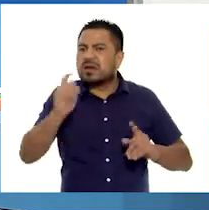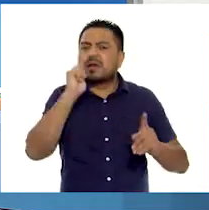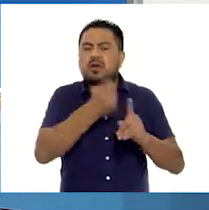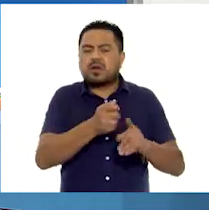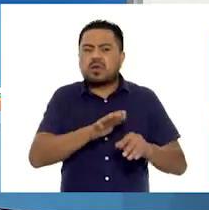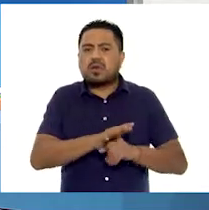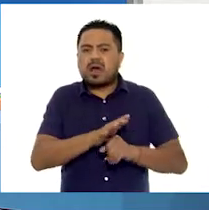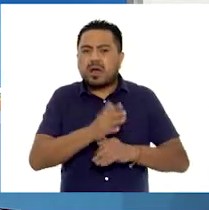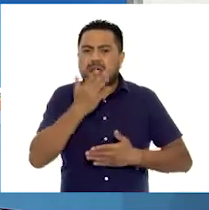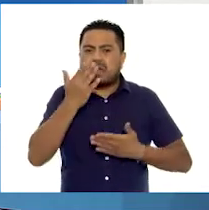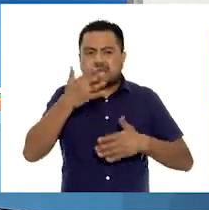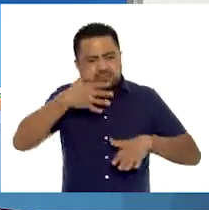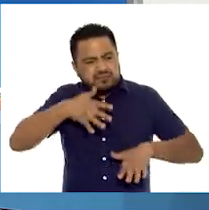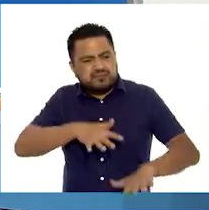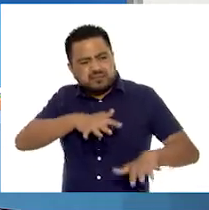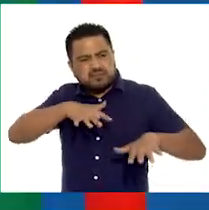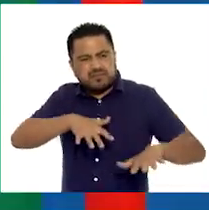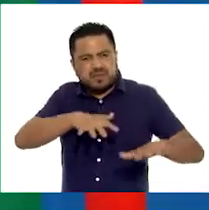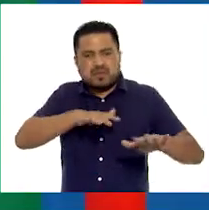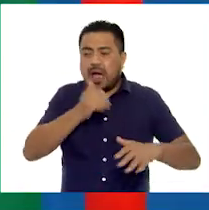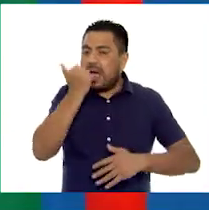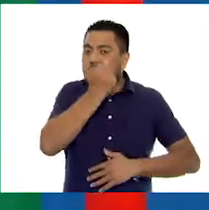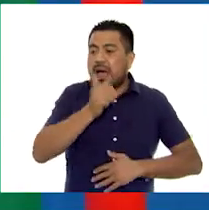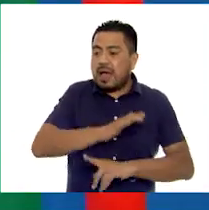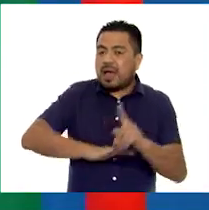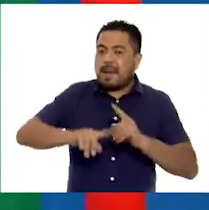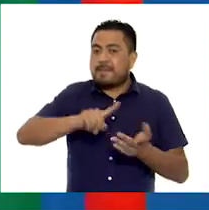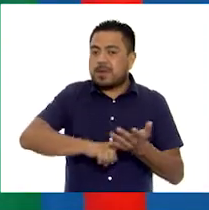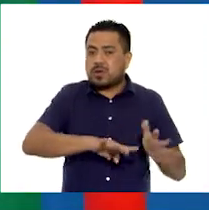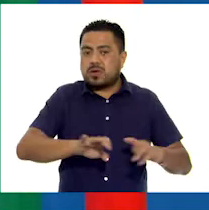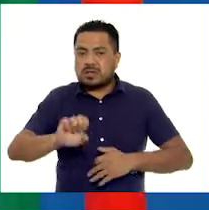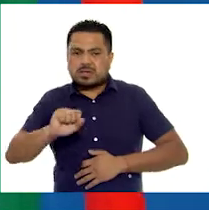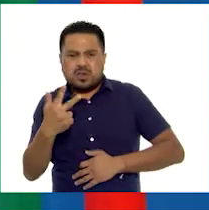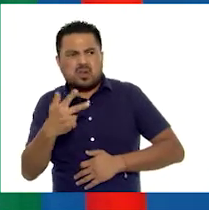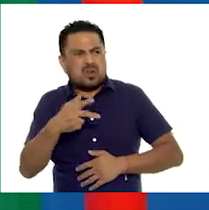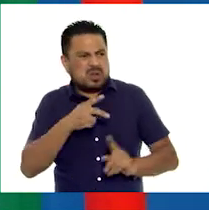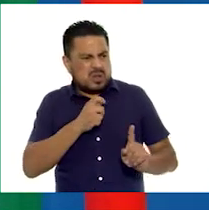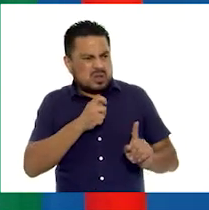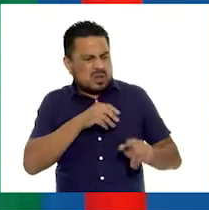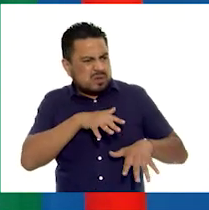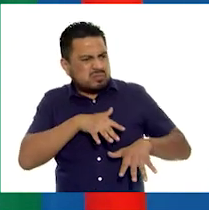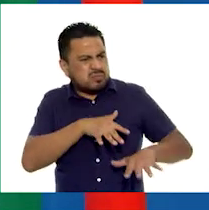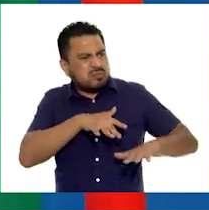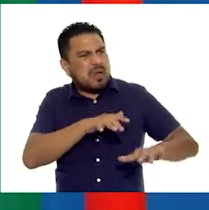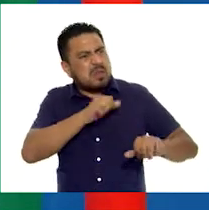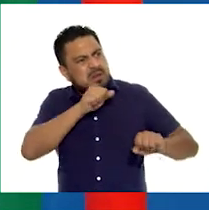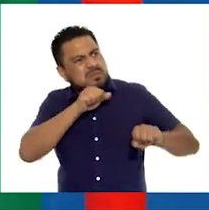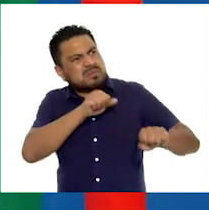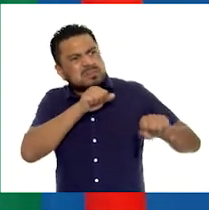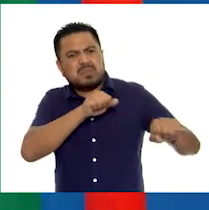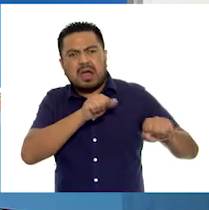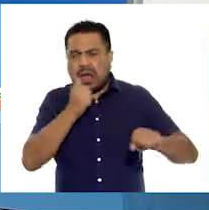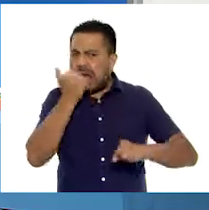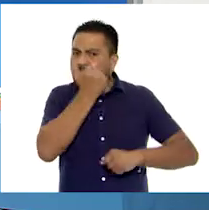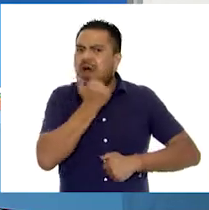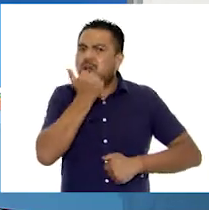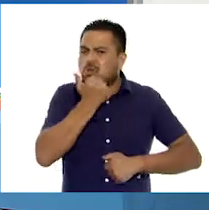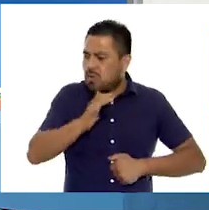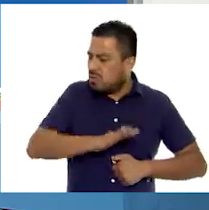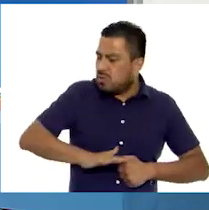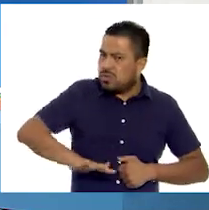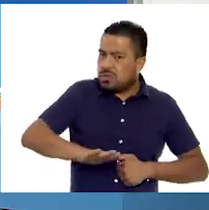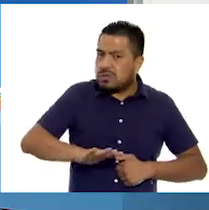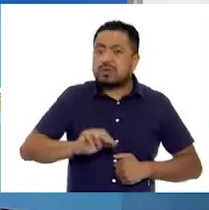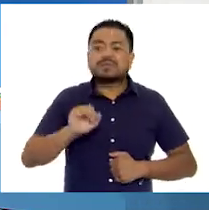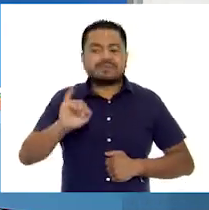del movimiento estudiantil de 1968 un movimiento estudiantil o sea de estudiantes así es